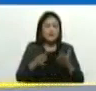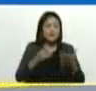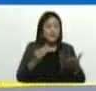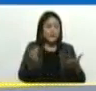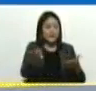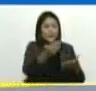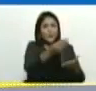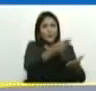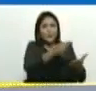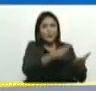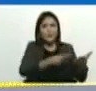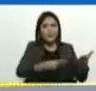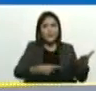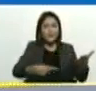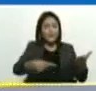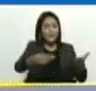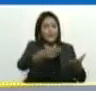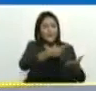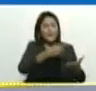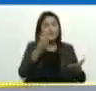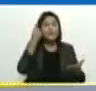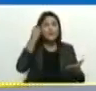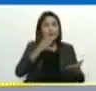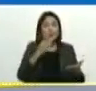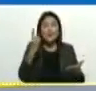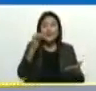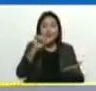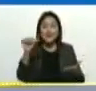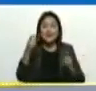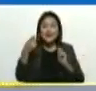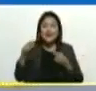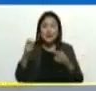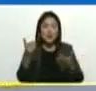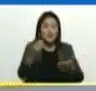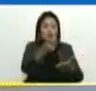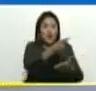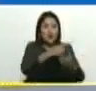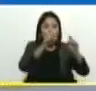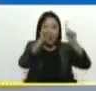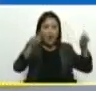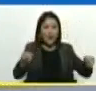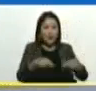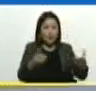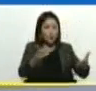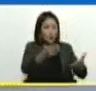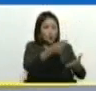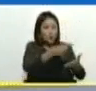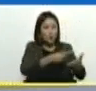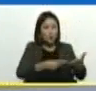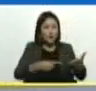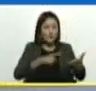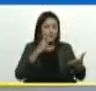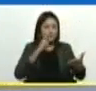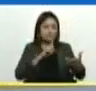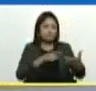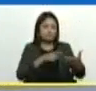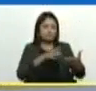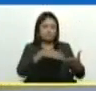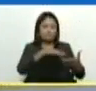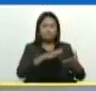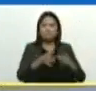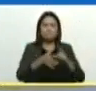Confesó que llevaba una semana tratando de hacer un cuadro. No se conformó con lo que